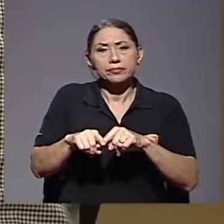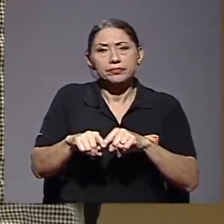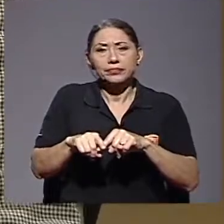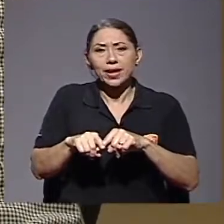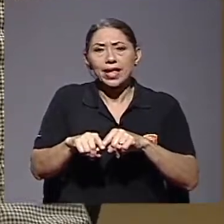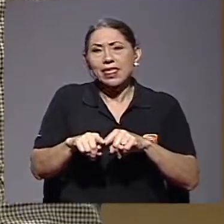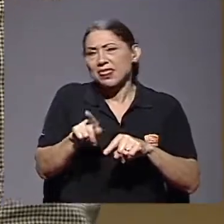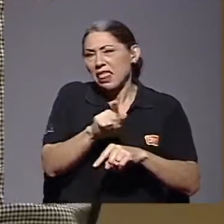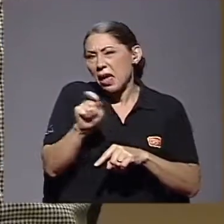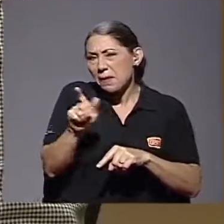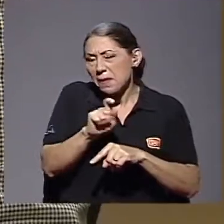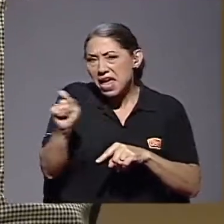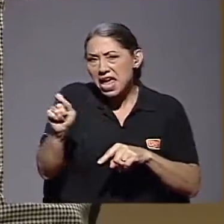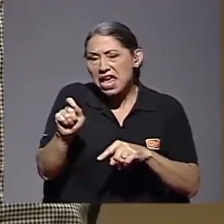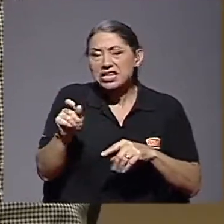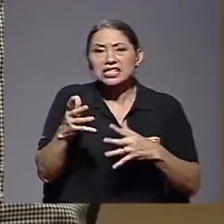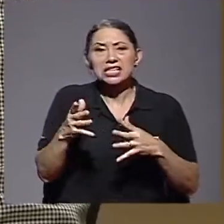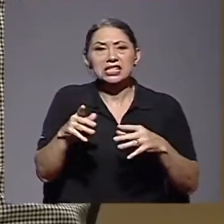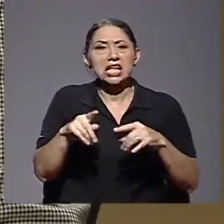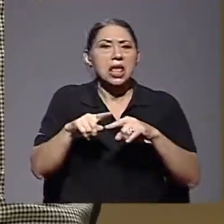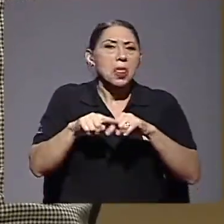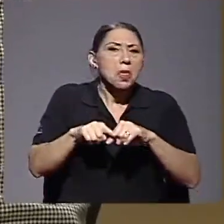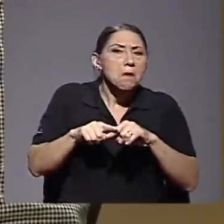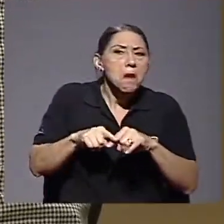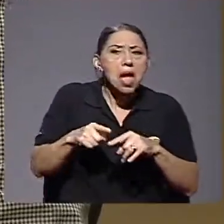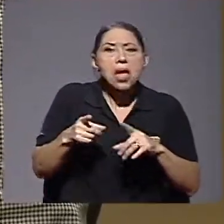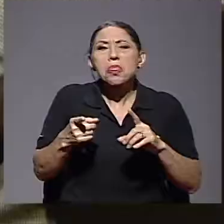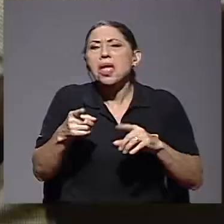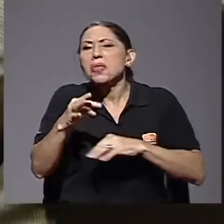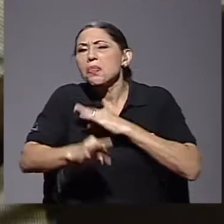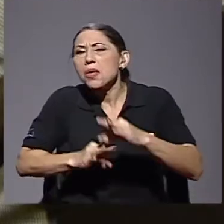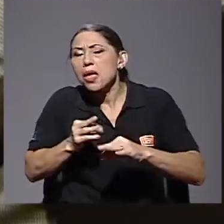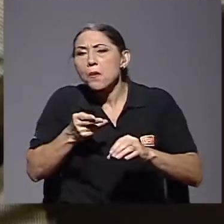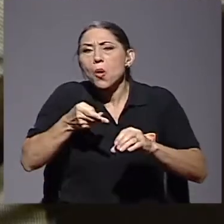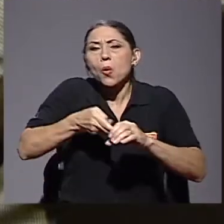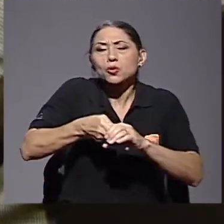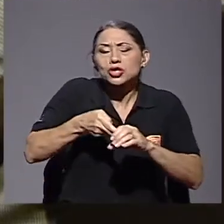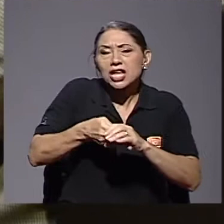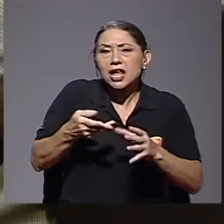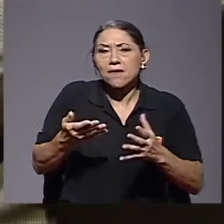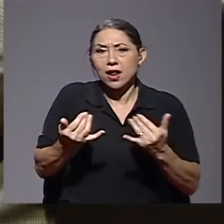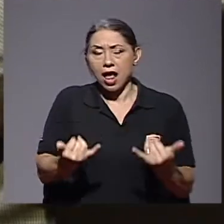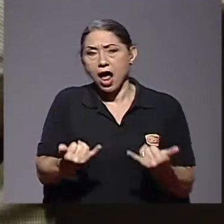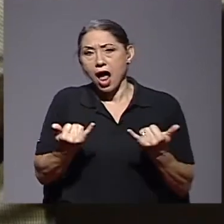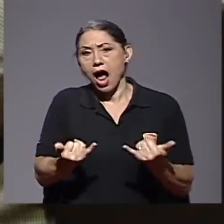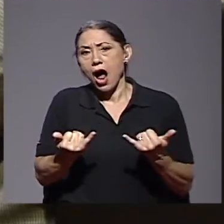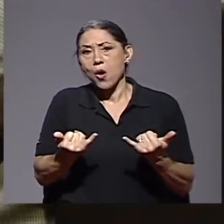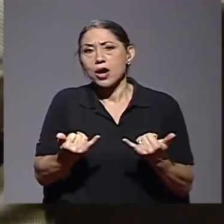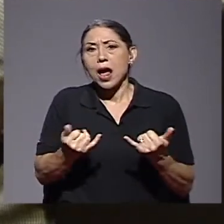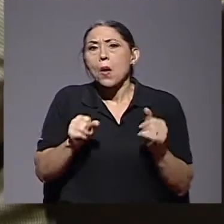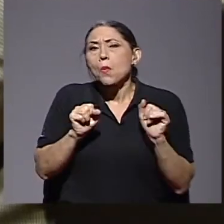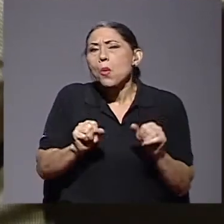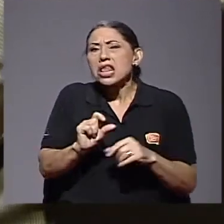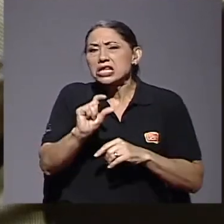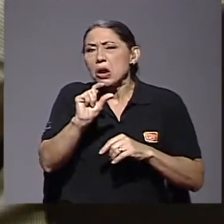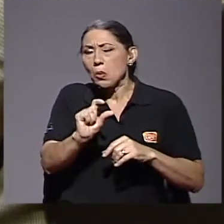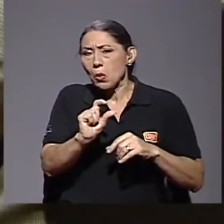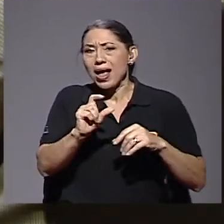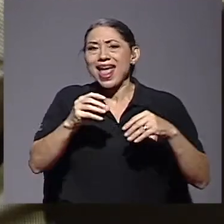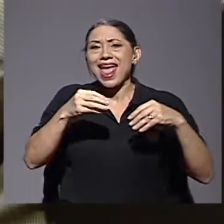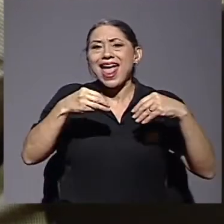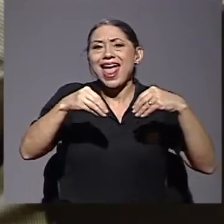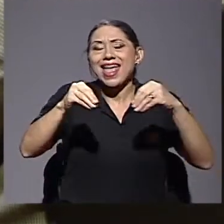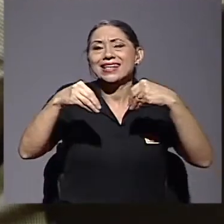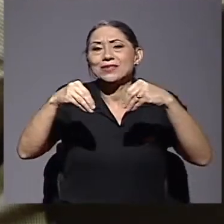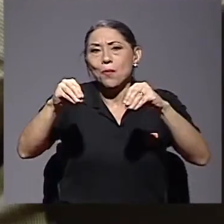los meses y tomando en consideración biocombustibles y todo, puede ser ligeramente exportador, netamente,